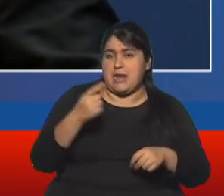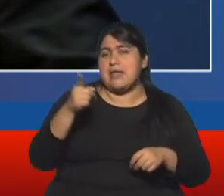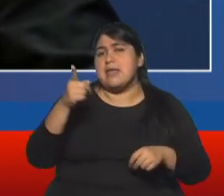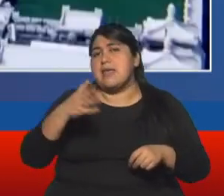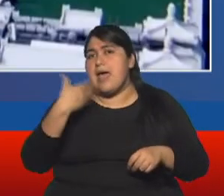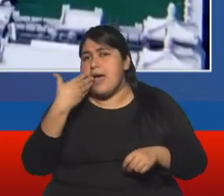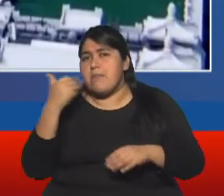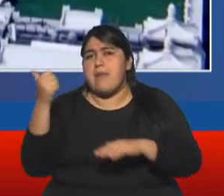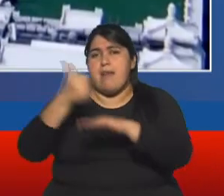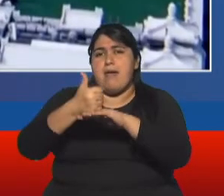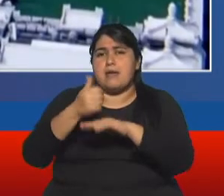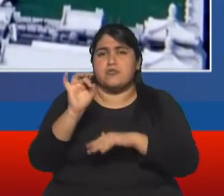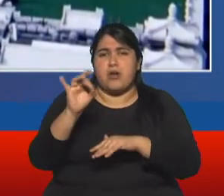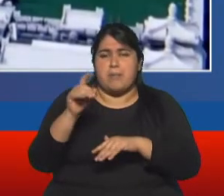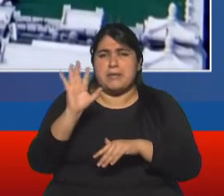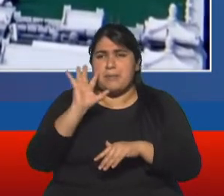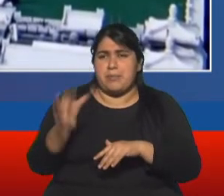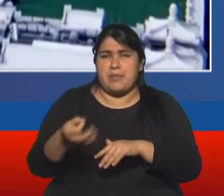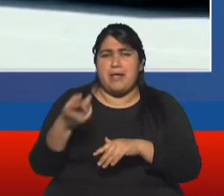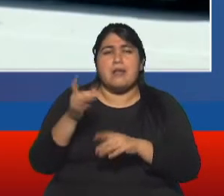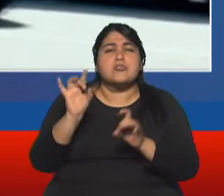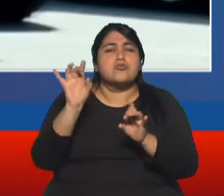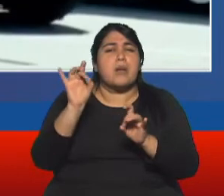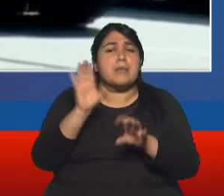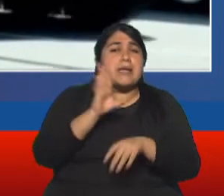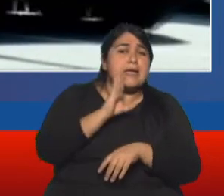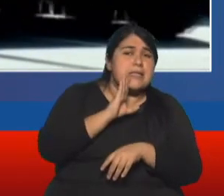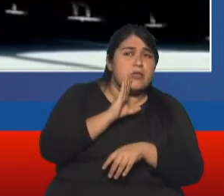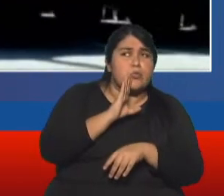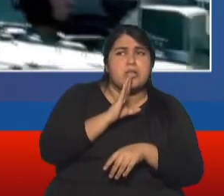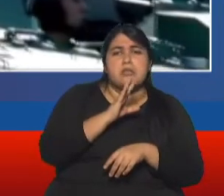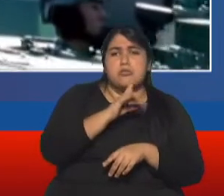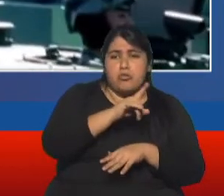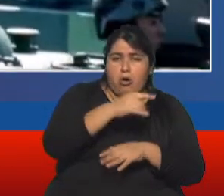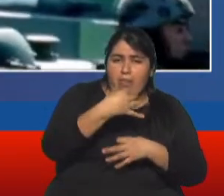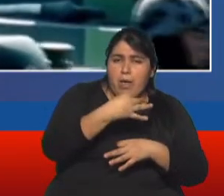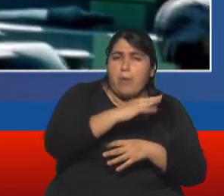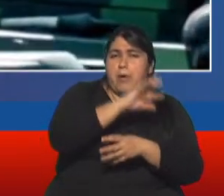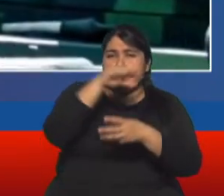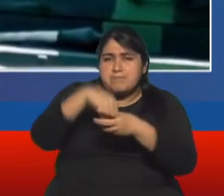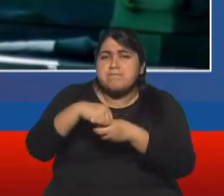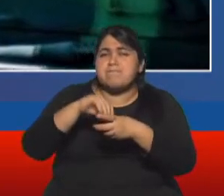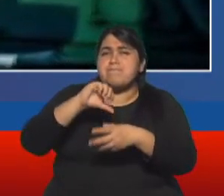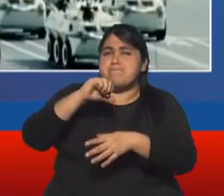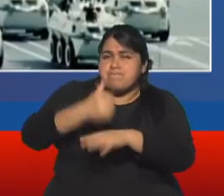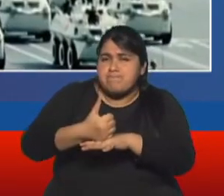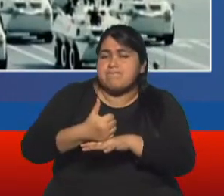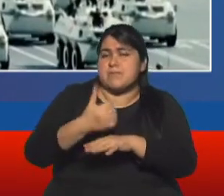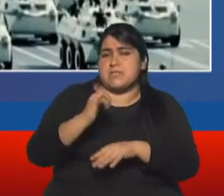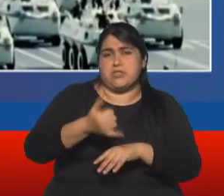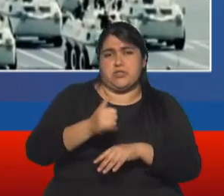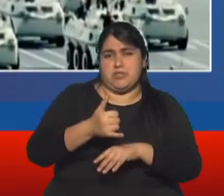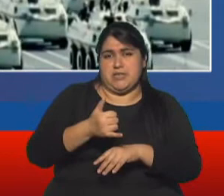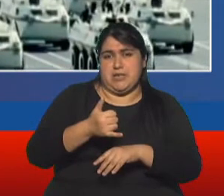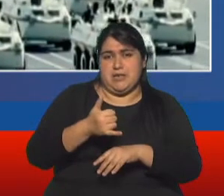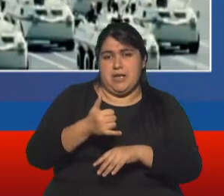no muestra más que la aprehensión o la necesidad de que Estados Unidos refuerce su presencia en la región, aún más